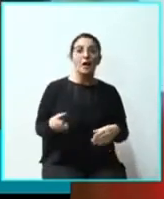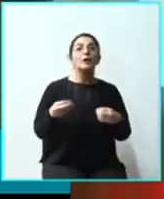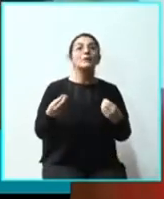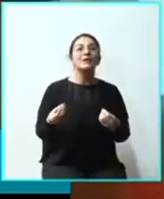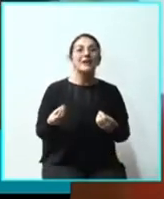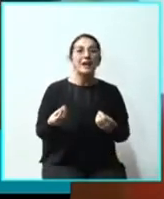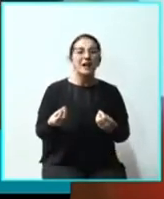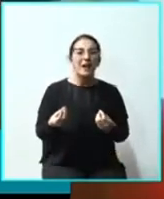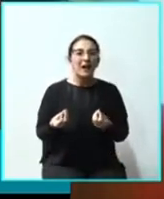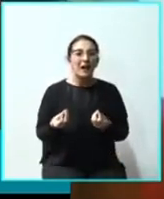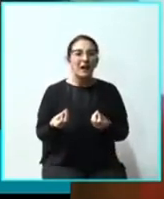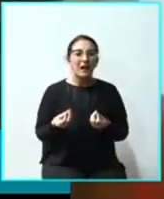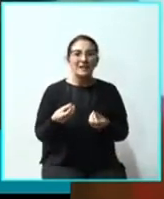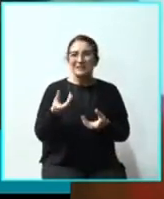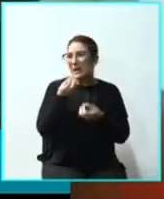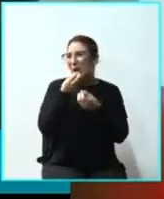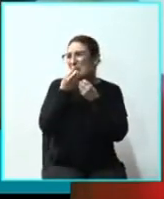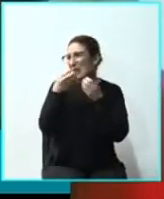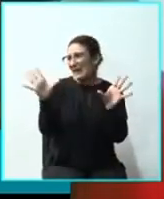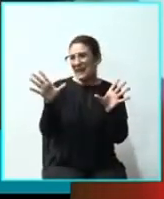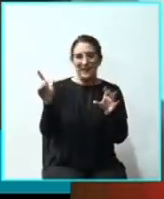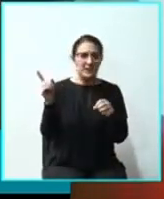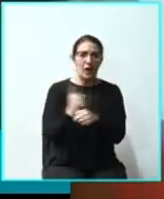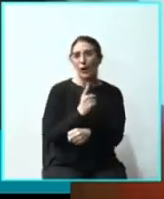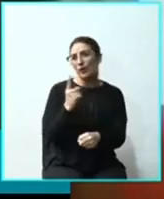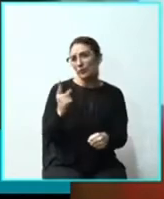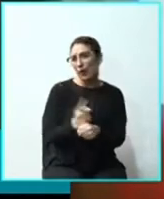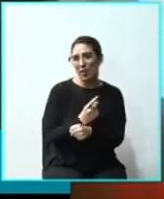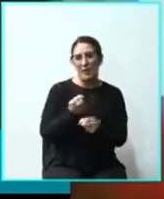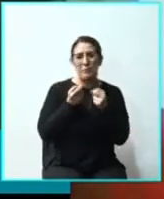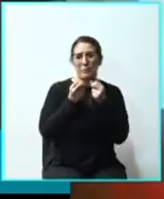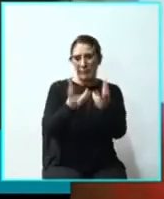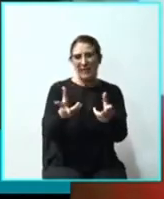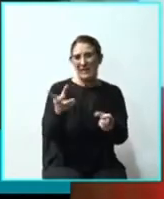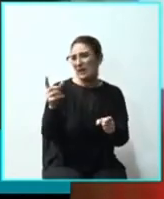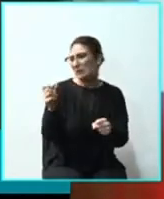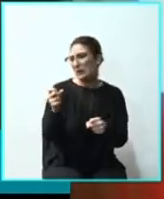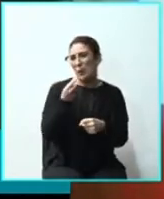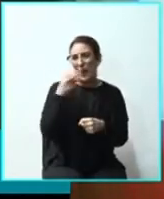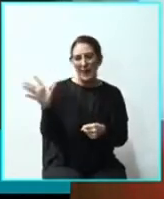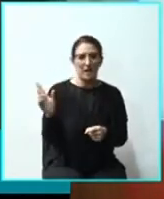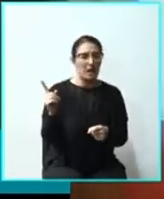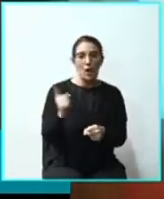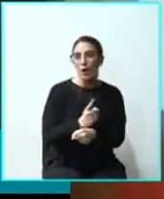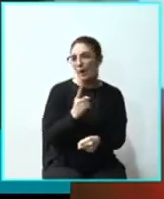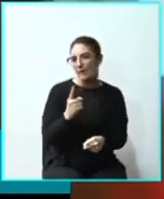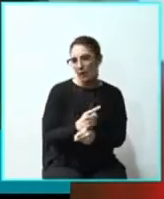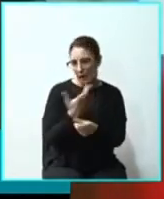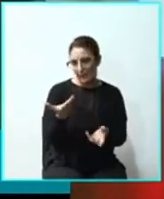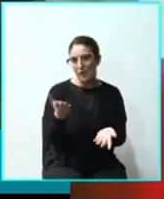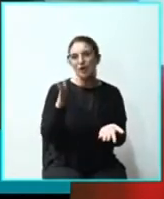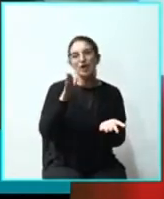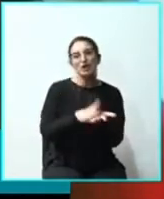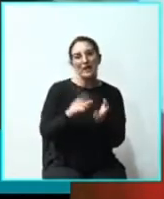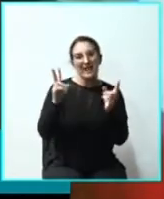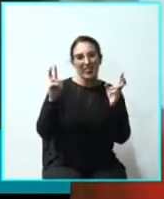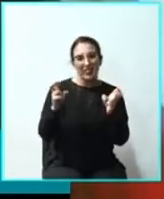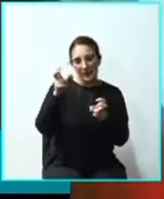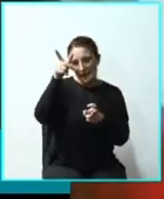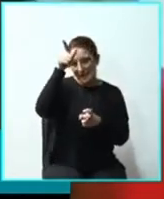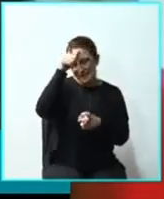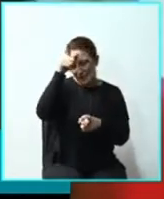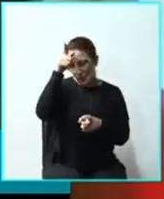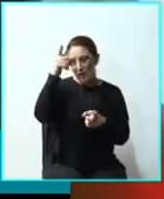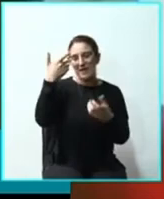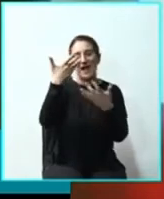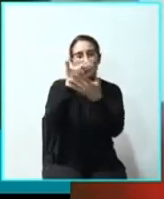podemos hacer cualquier cosa ni decir cualquier cosa cuando se trata de la seguridad y de las libertades